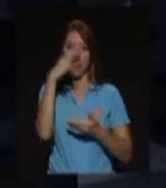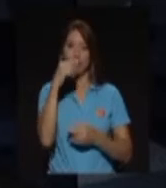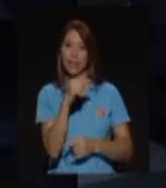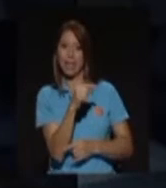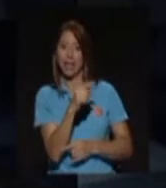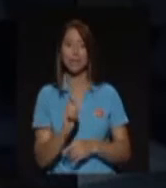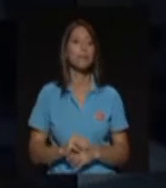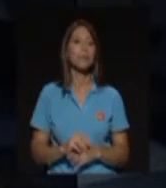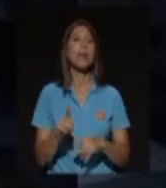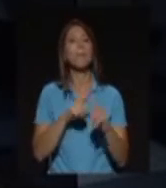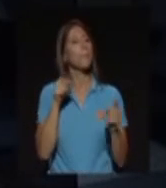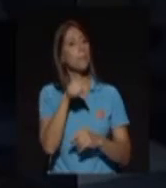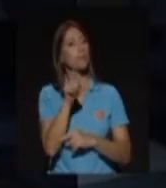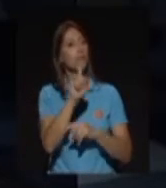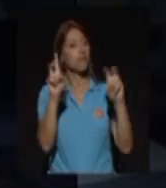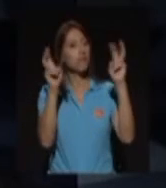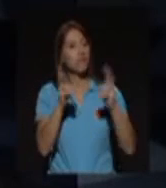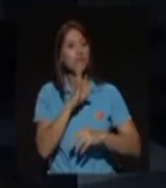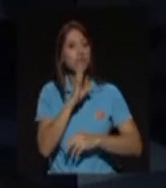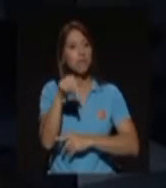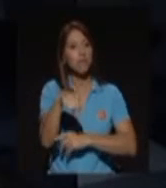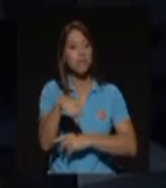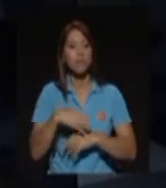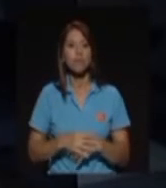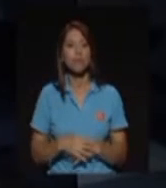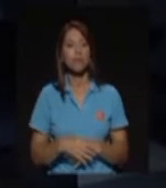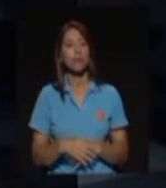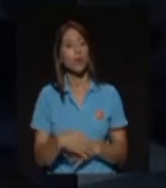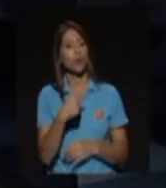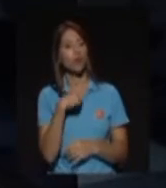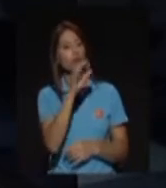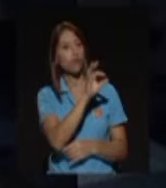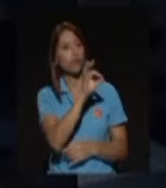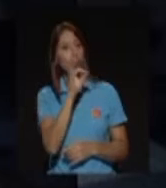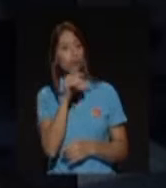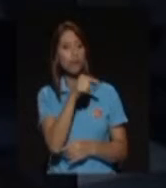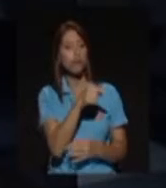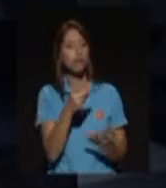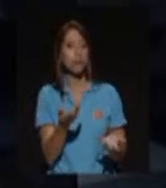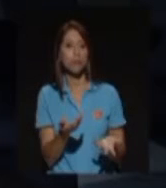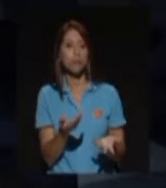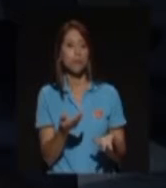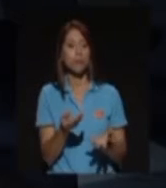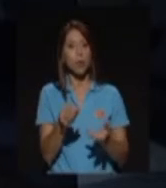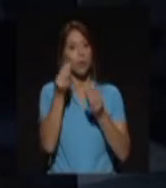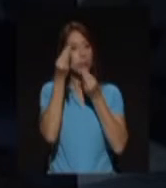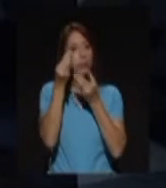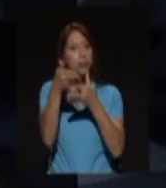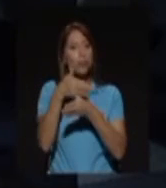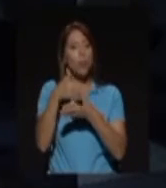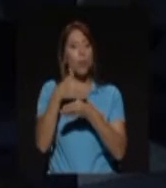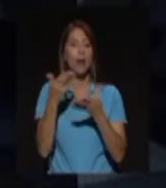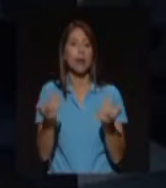Un poco, don Eduardo, lo invitaría a que nos comparta un poco